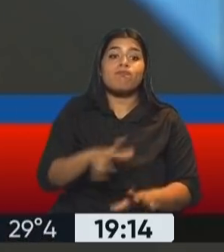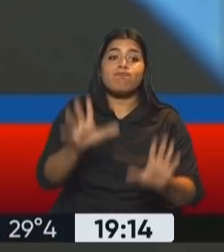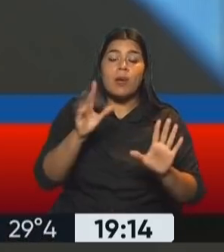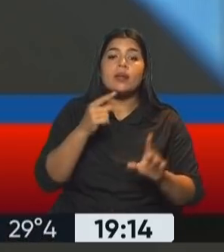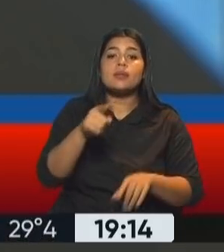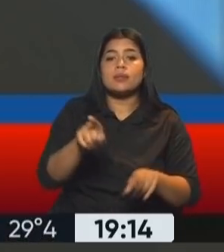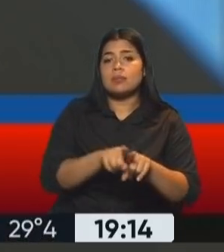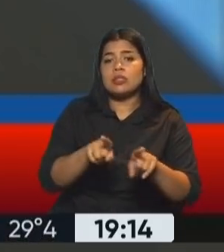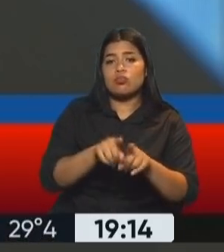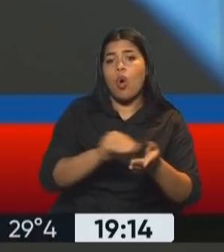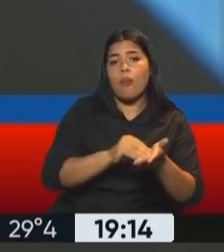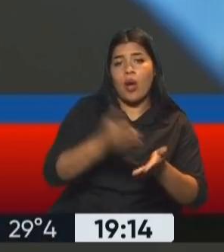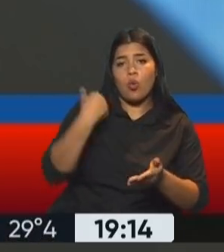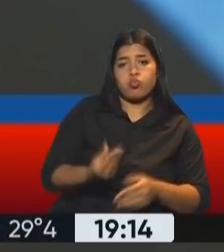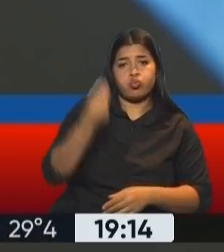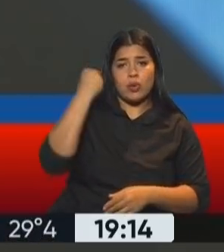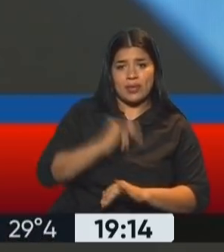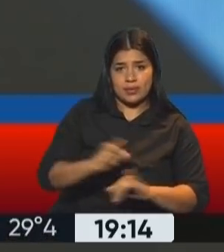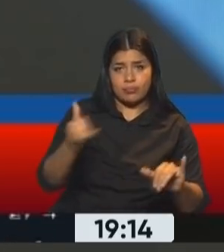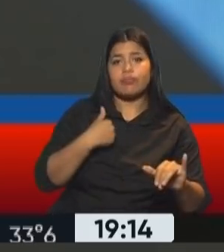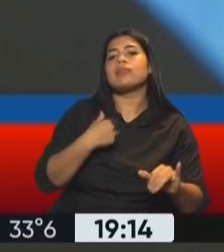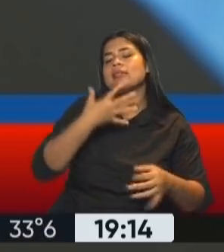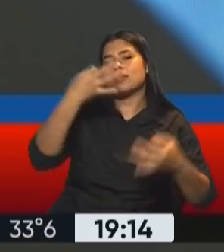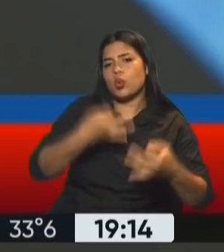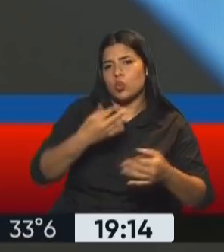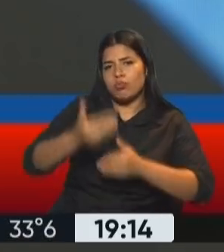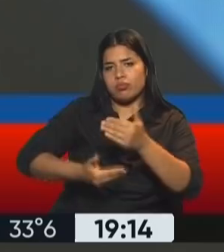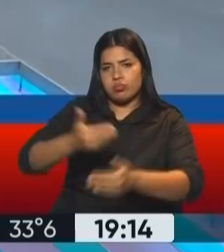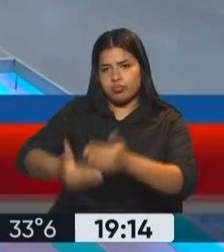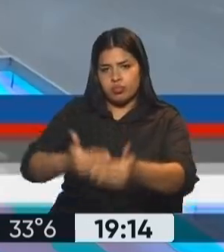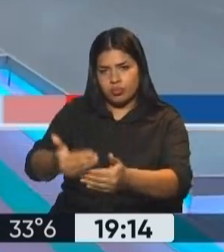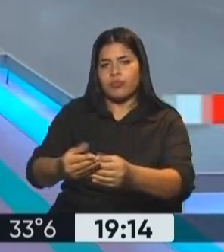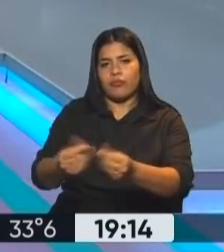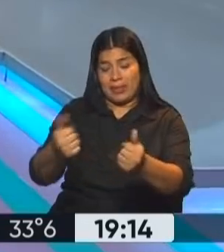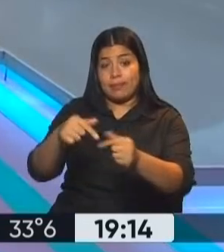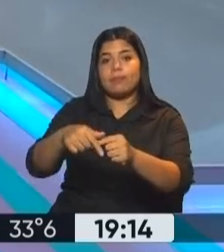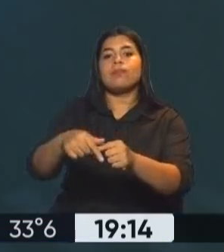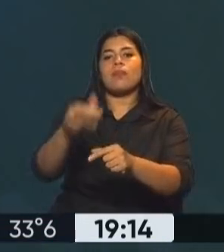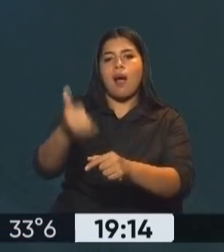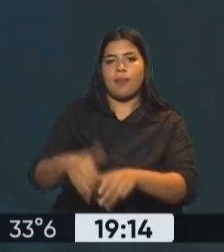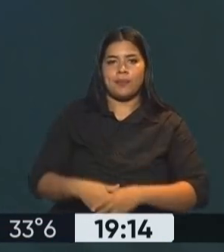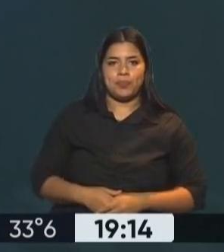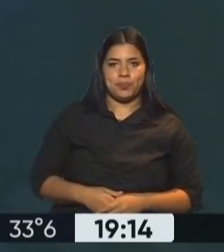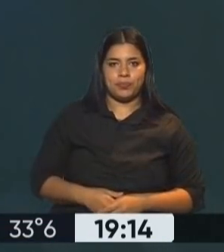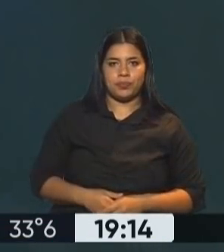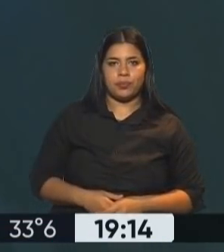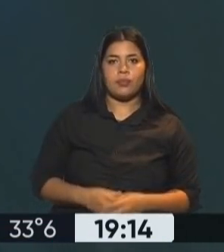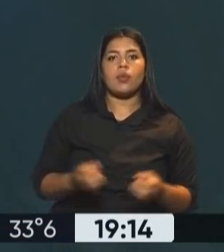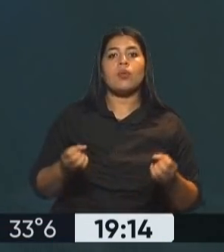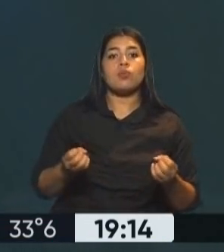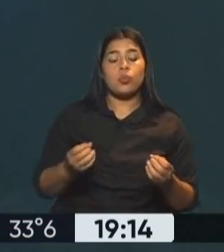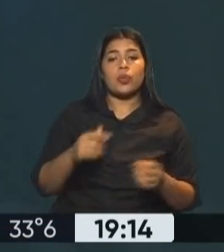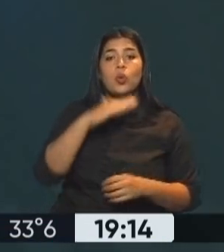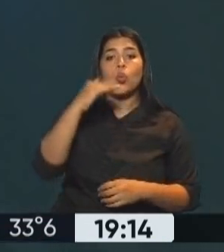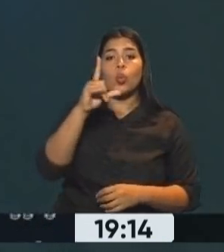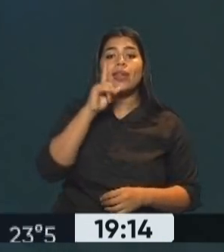ya lo ha dicho en más de oportunidad, que va a ser procesado al final de este proceso. Julieta, el Google estuvo trabajando en el lugar, les